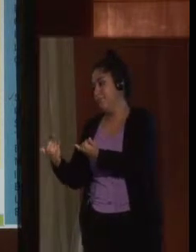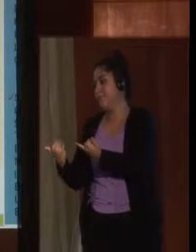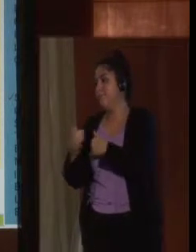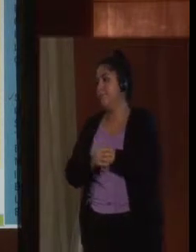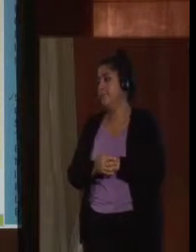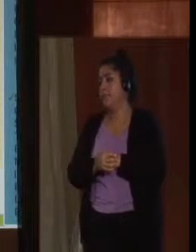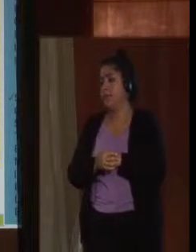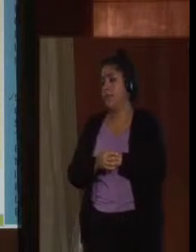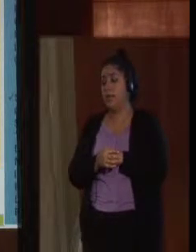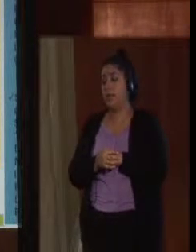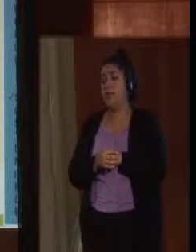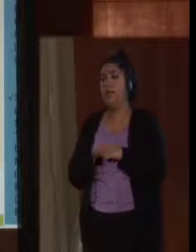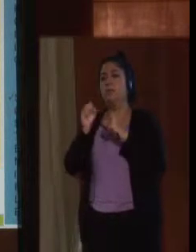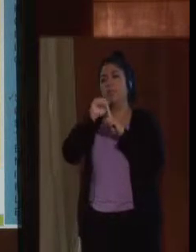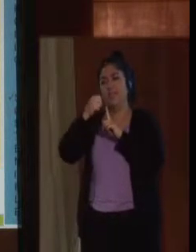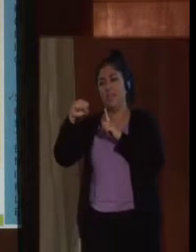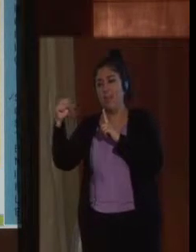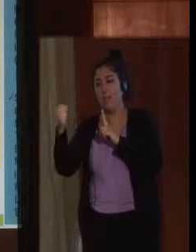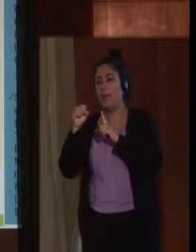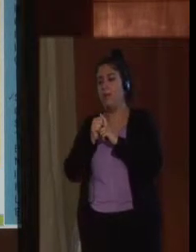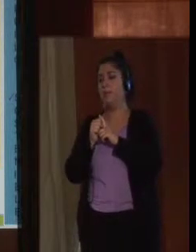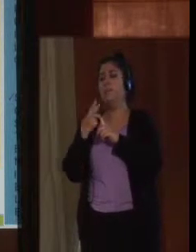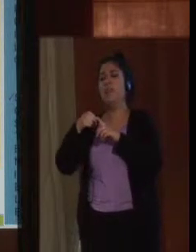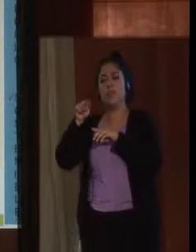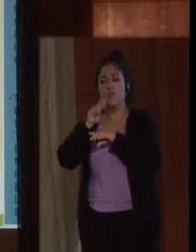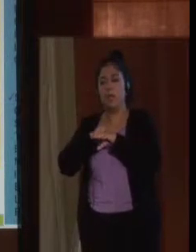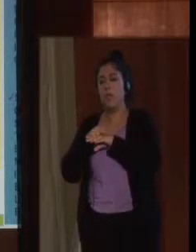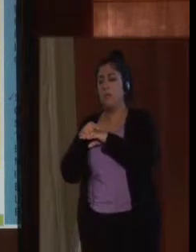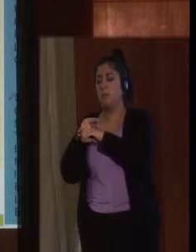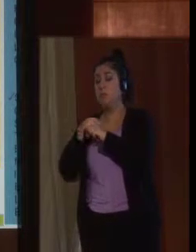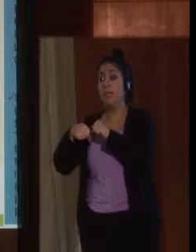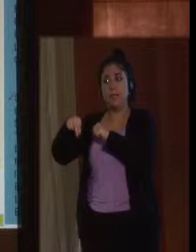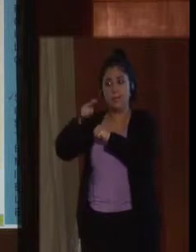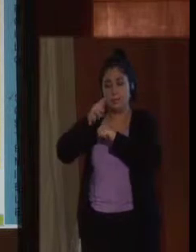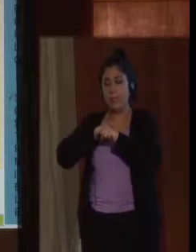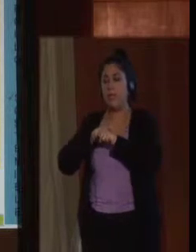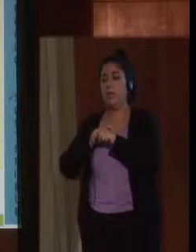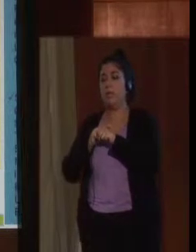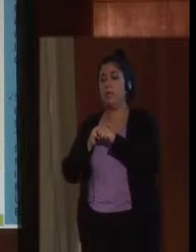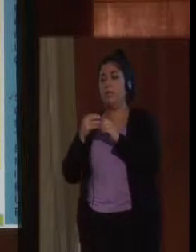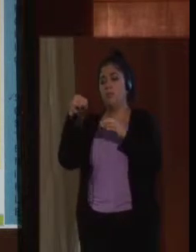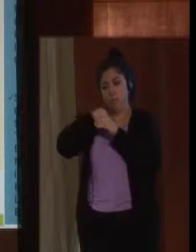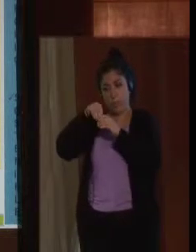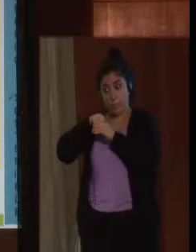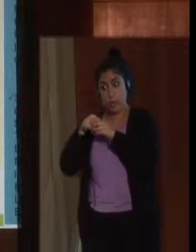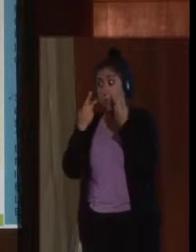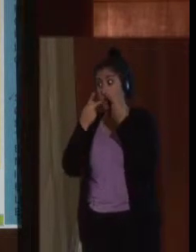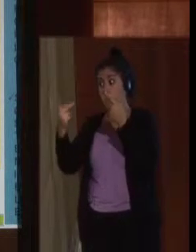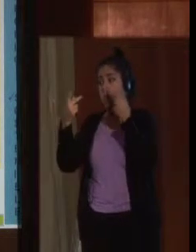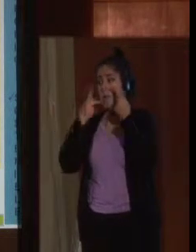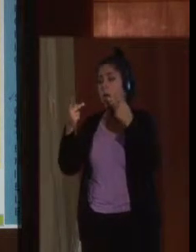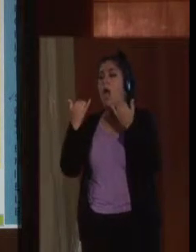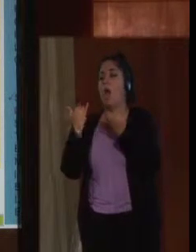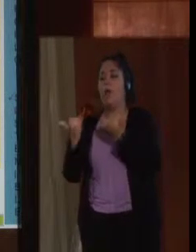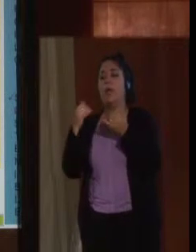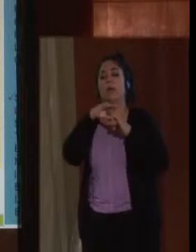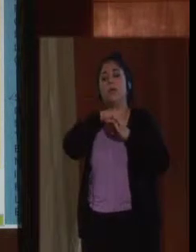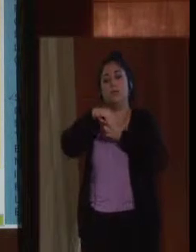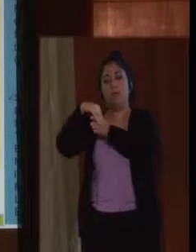la guía general de la inversión pública, la gestión del riesgo en el contexto del cambio climático.